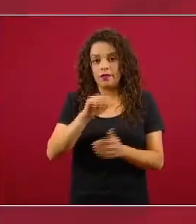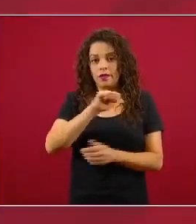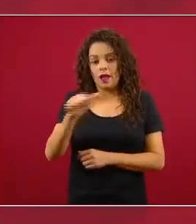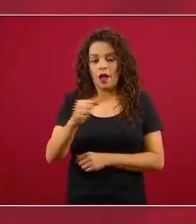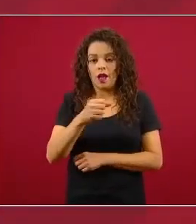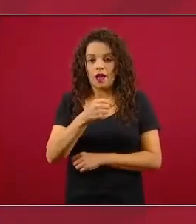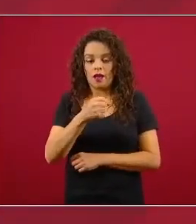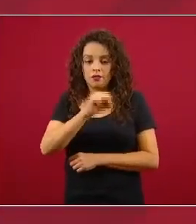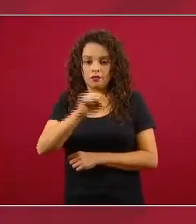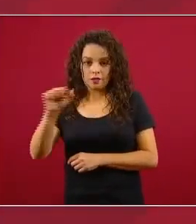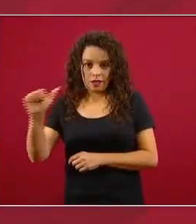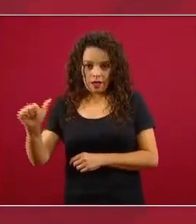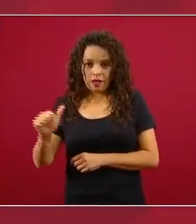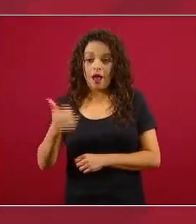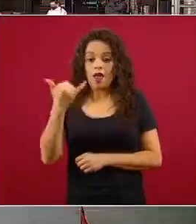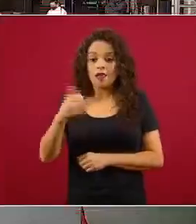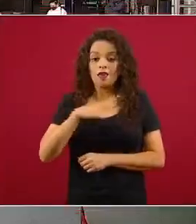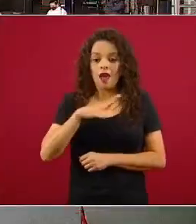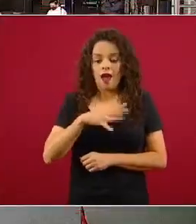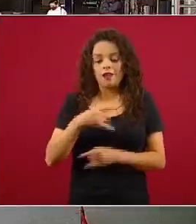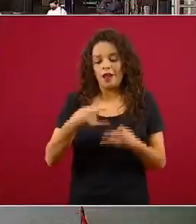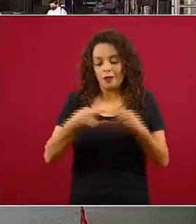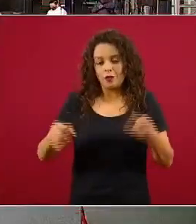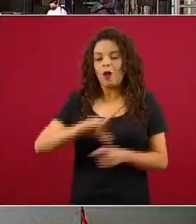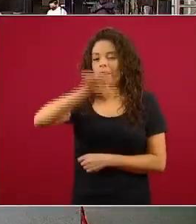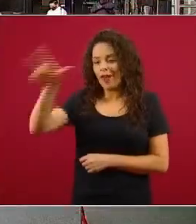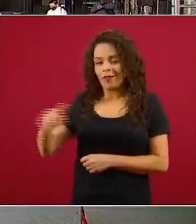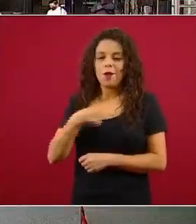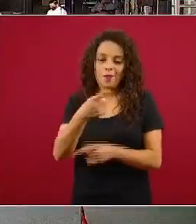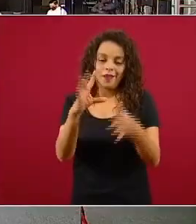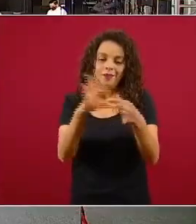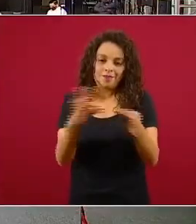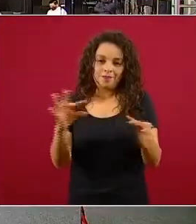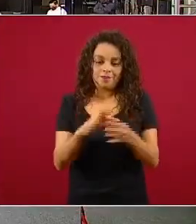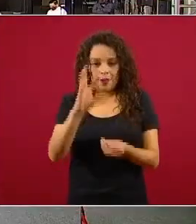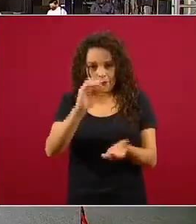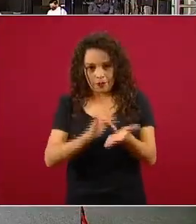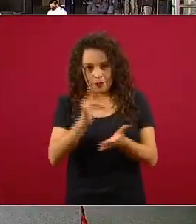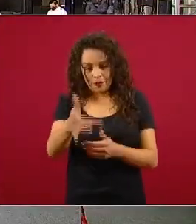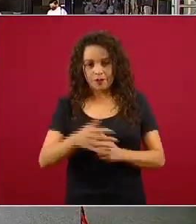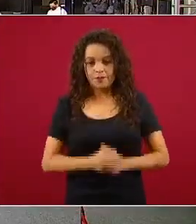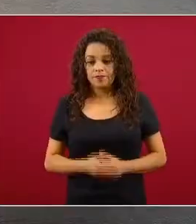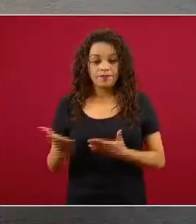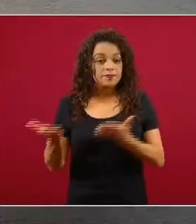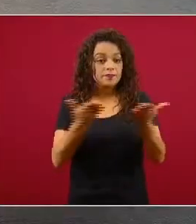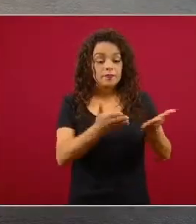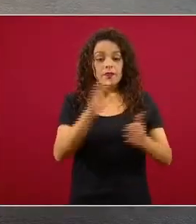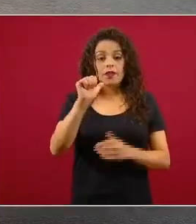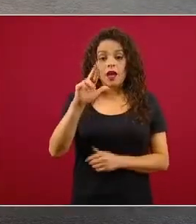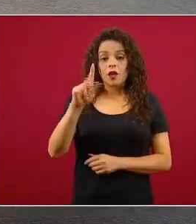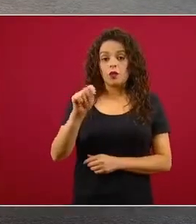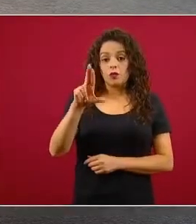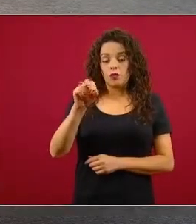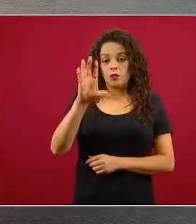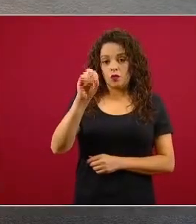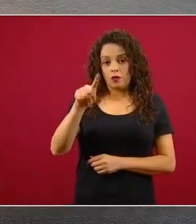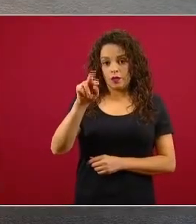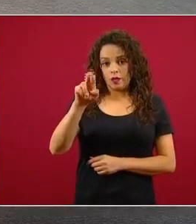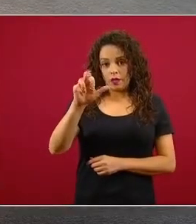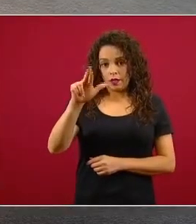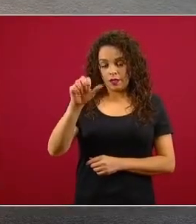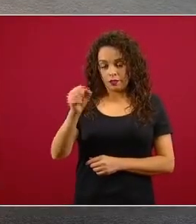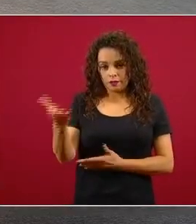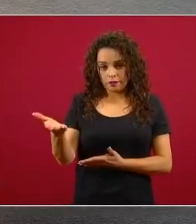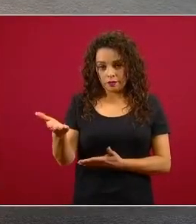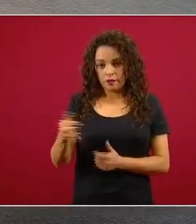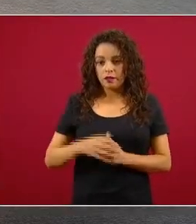contaré. Gracias. Arturo Contreras, pie de página. Y si nos da tiempo pasamos con usted y